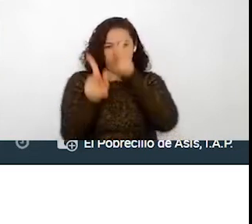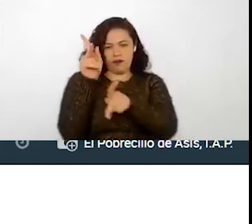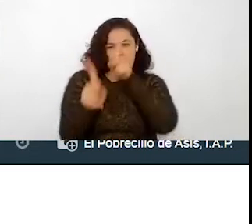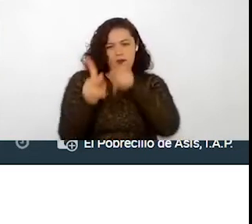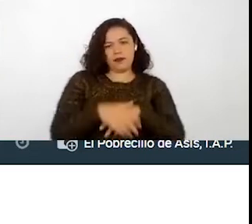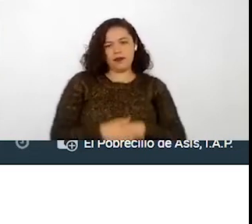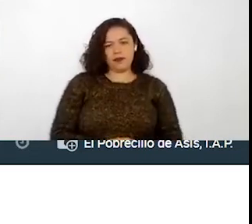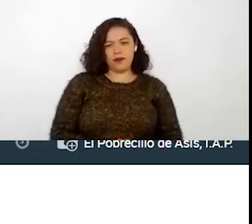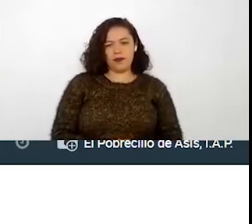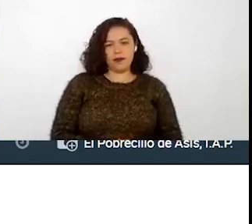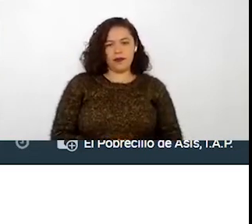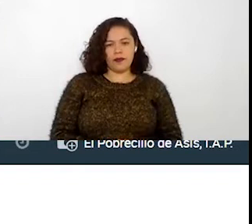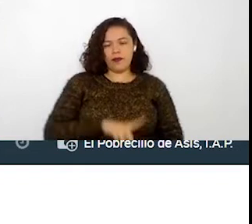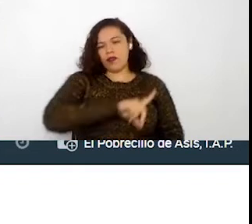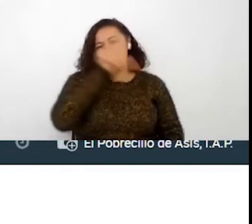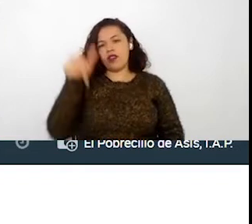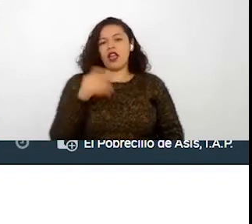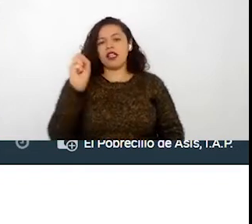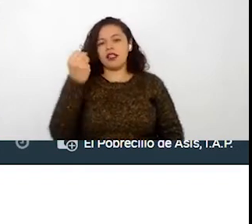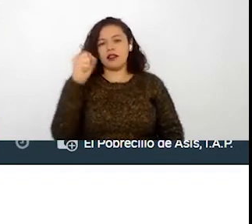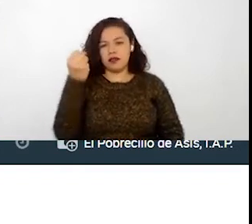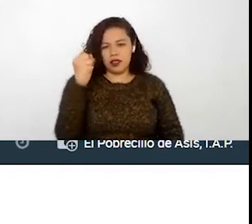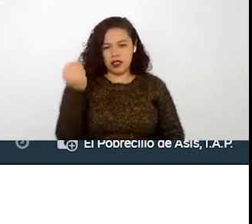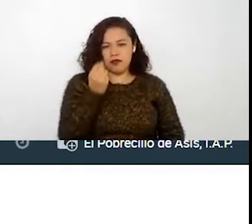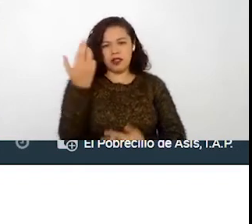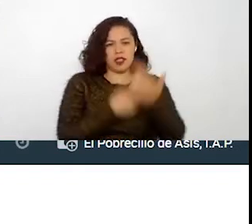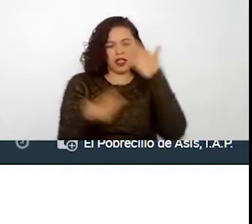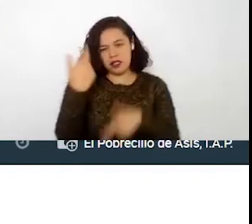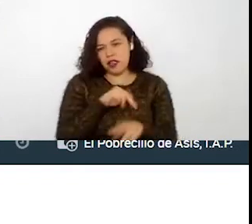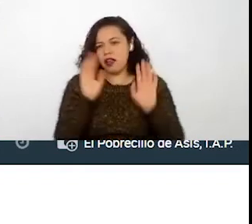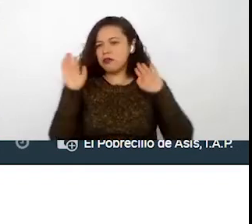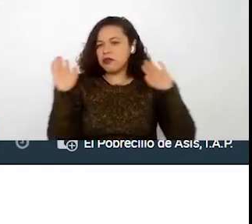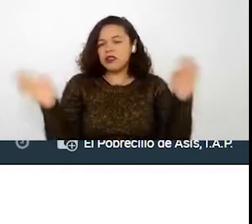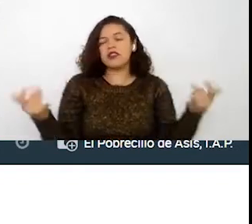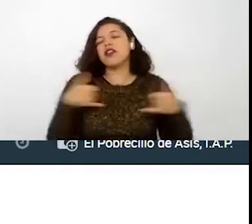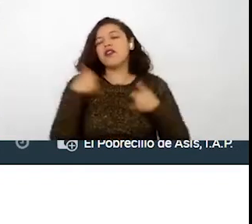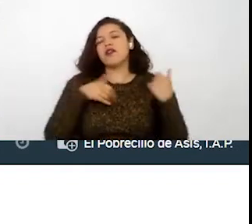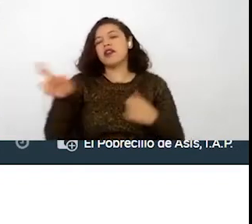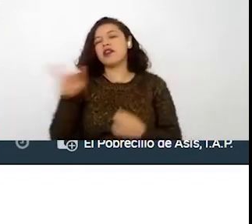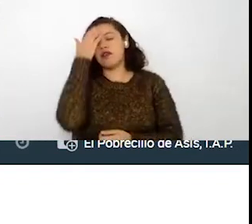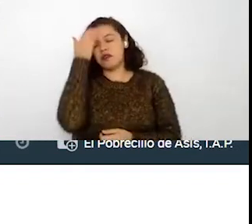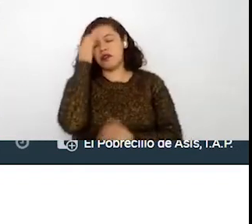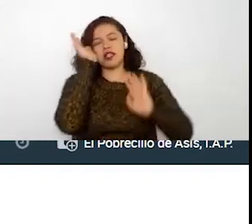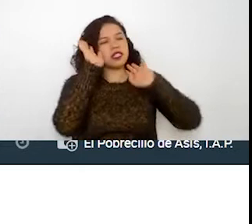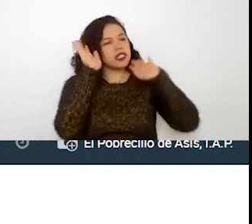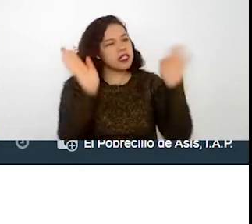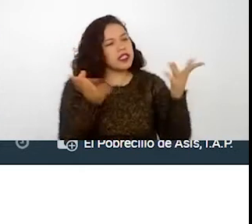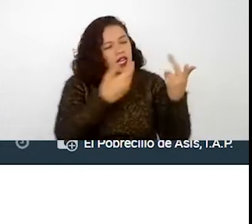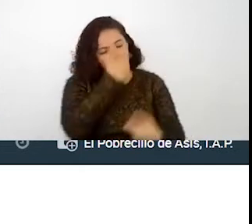luego ya después en septiembre volvemos ya los chicos nos reconocen digamos Ya entró una